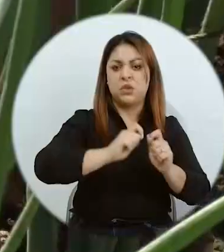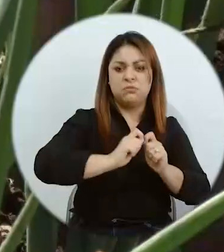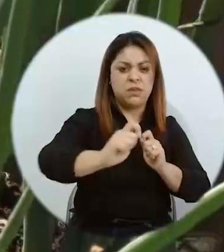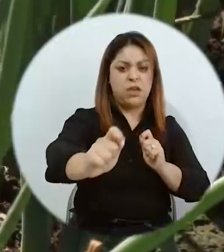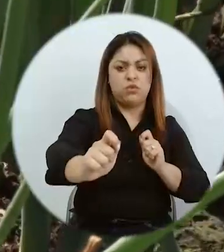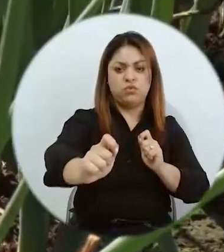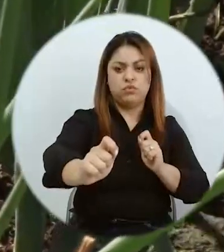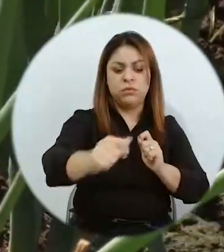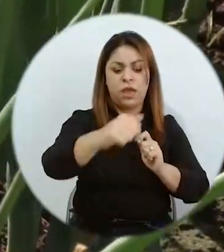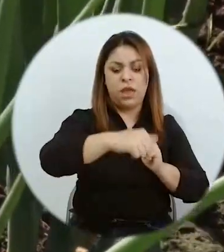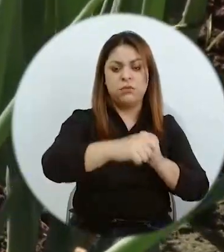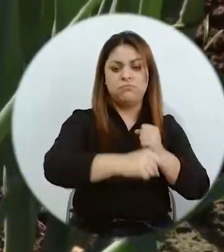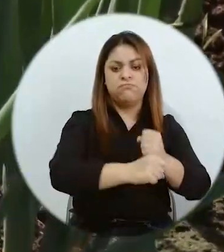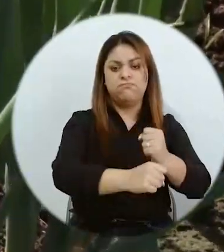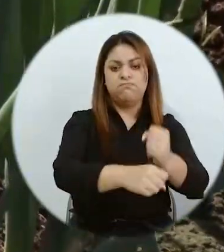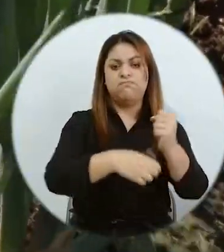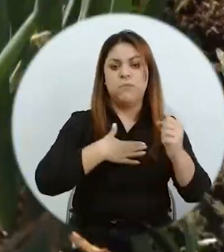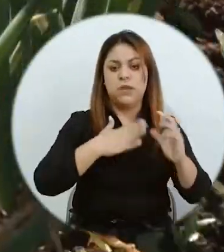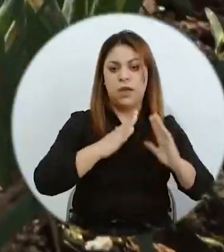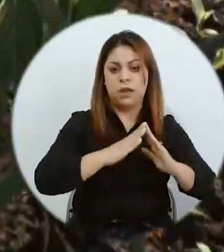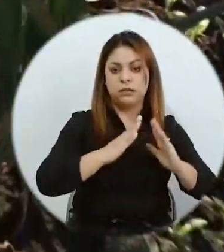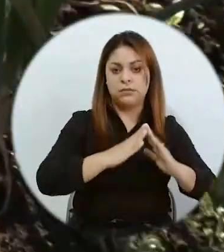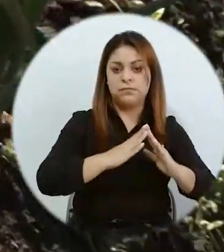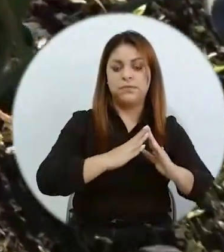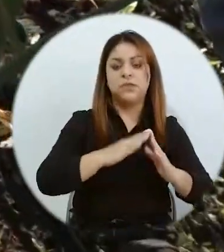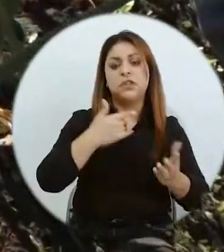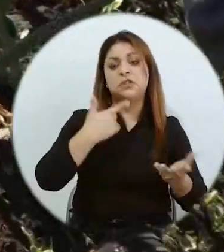metros, 1.500.